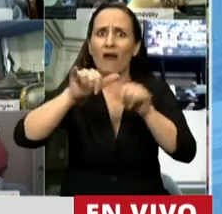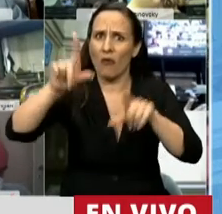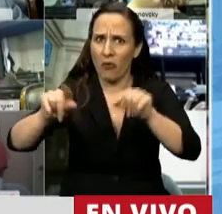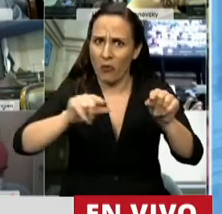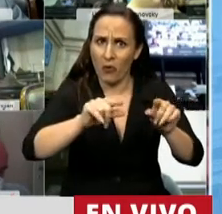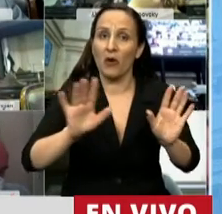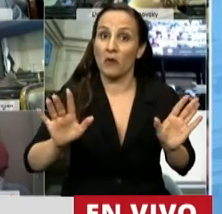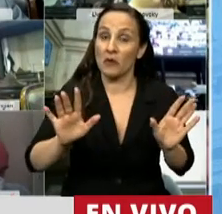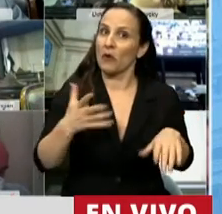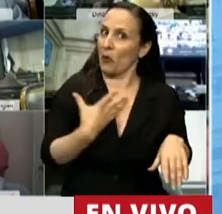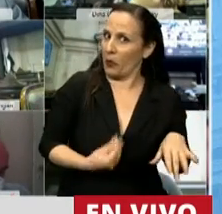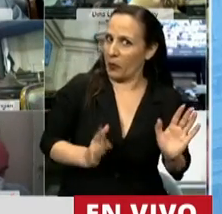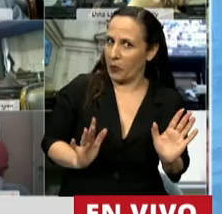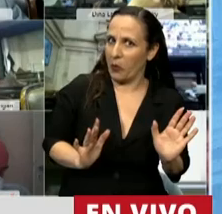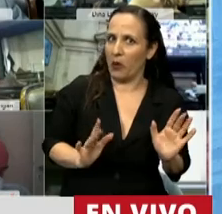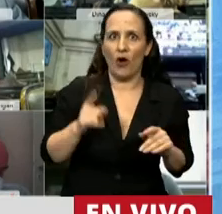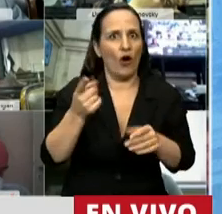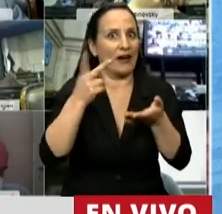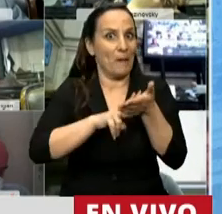Respiro, Meone confirma que